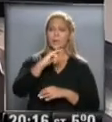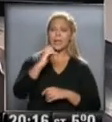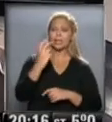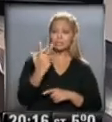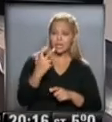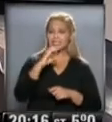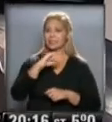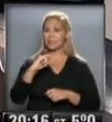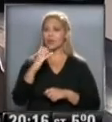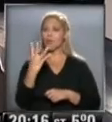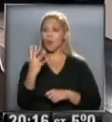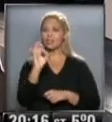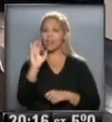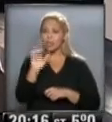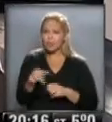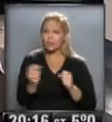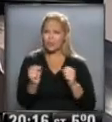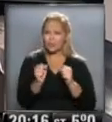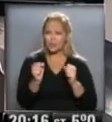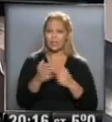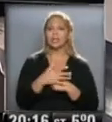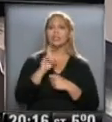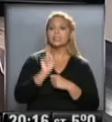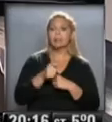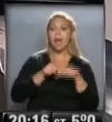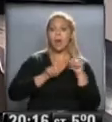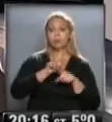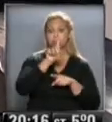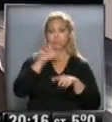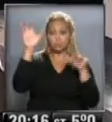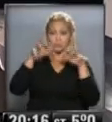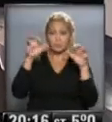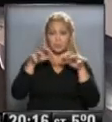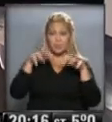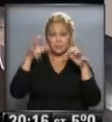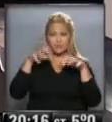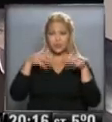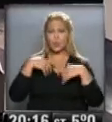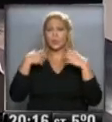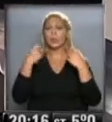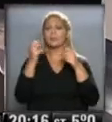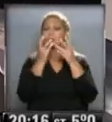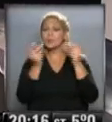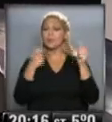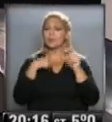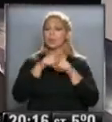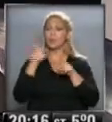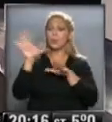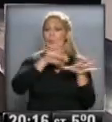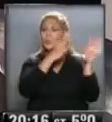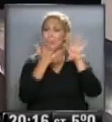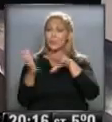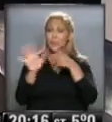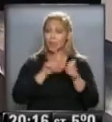menos 4 grados de temperatura. Todavía precipitaciones en el extremo sur patagónico, pero ya el viento intenso que está soplando en estos momentos sobre el